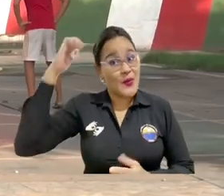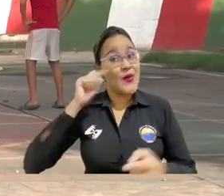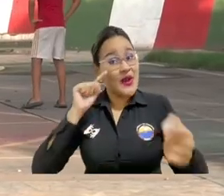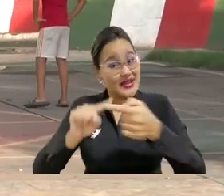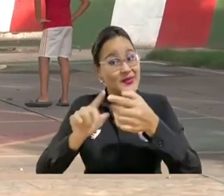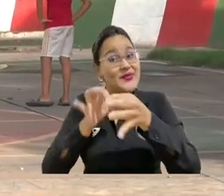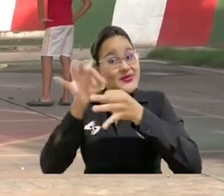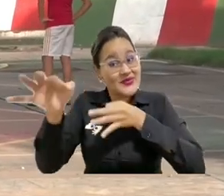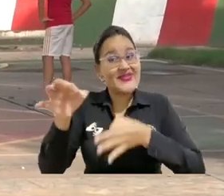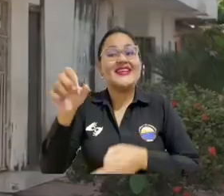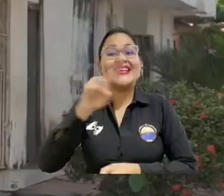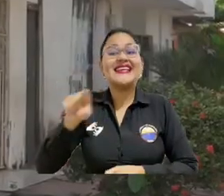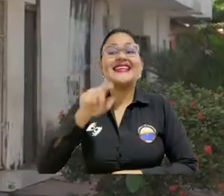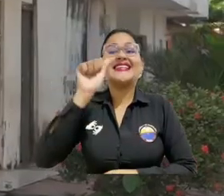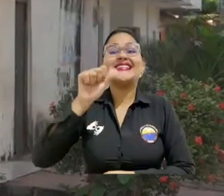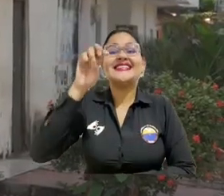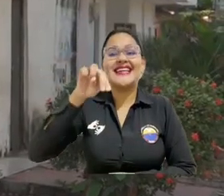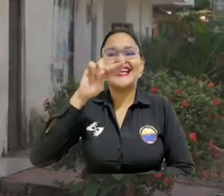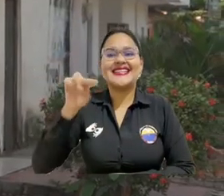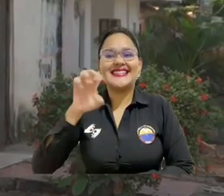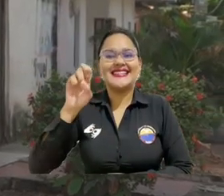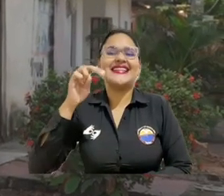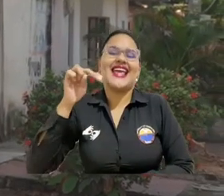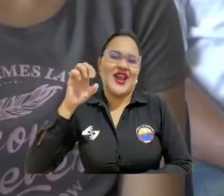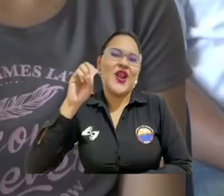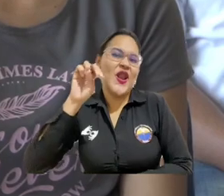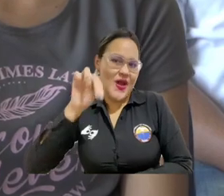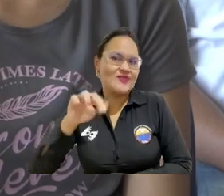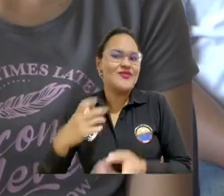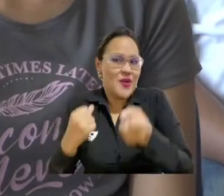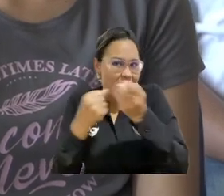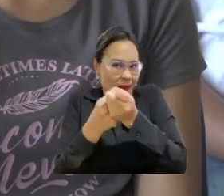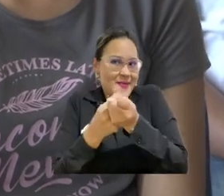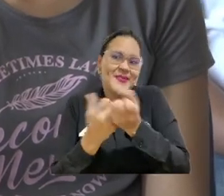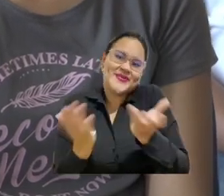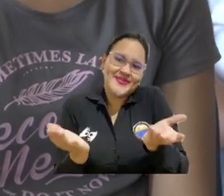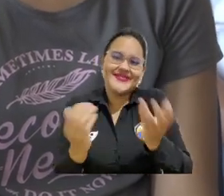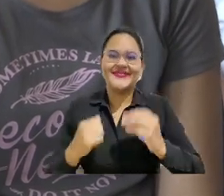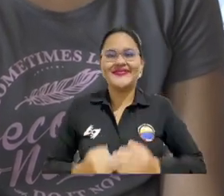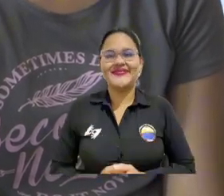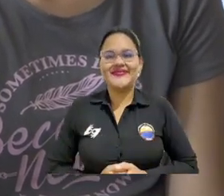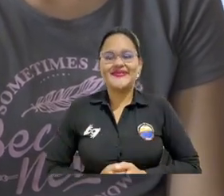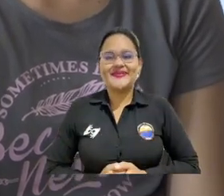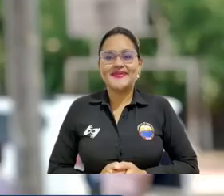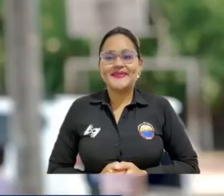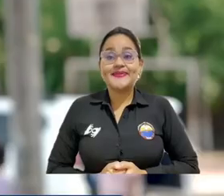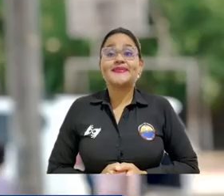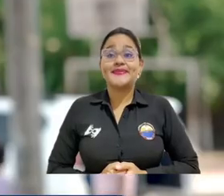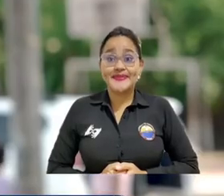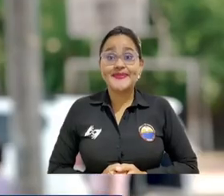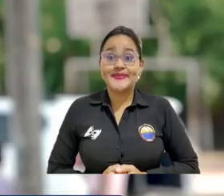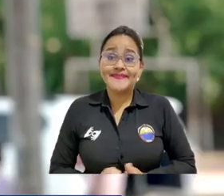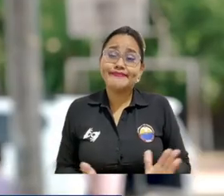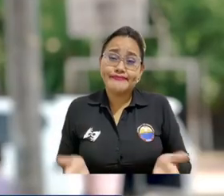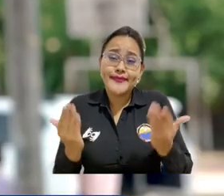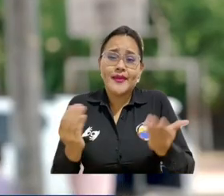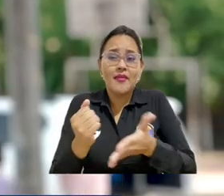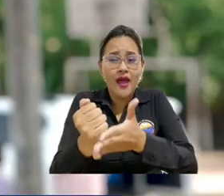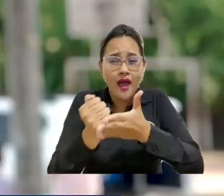por San Zenón, por el municipio que les brinda el apoyo, por el municipio que les da la mano el día de hoy. Pues nos